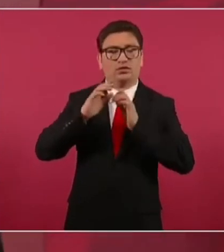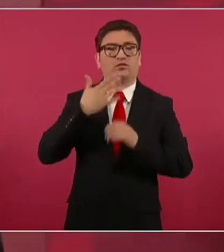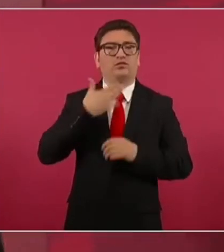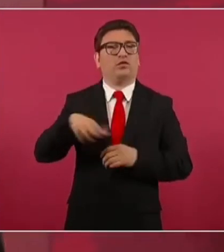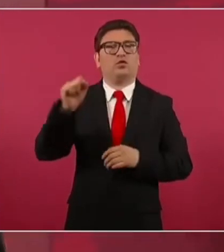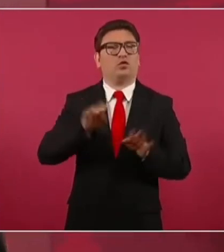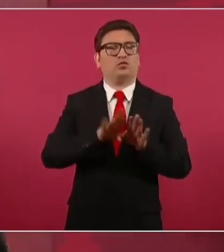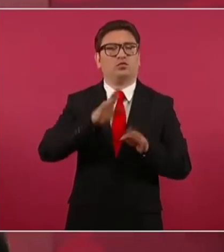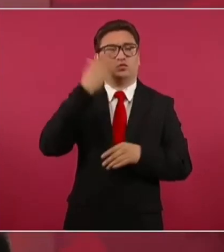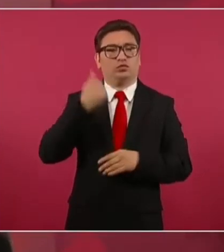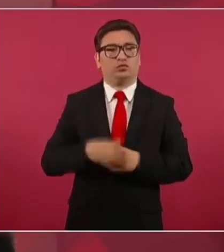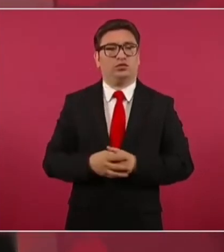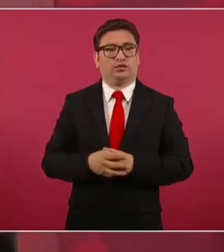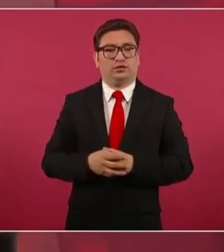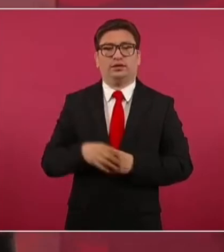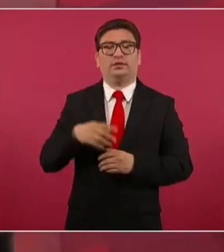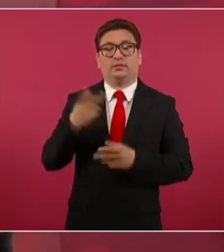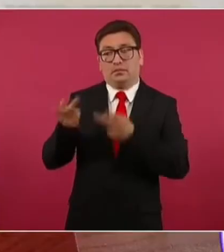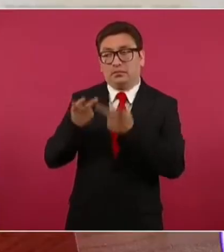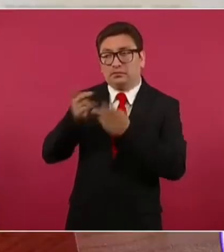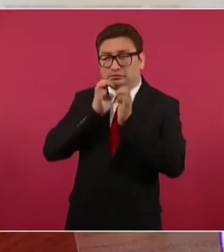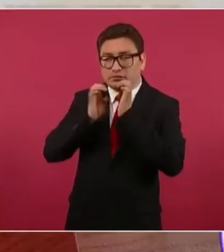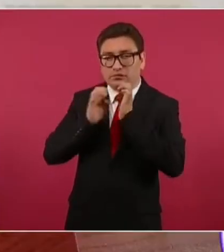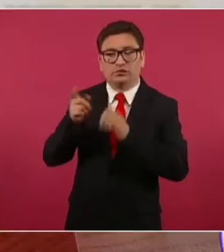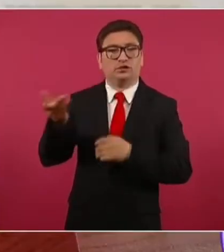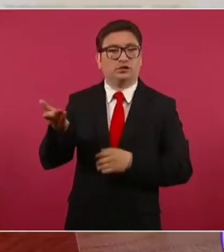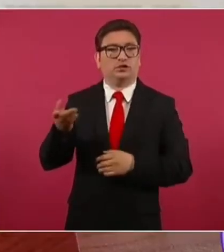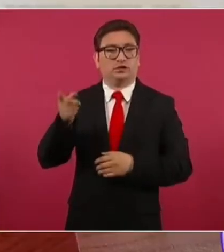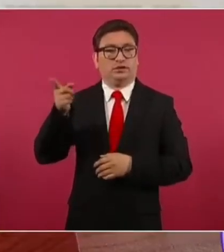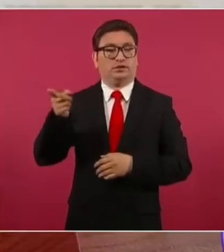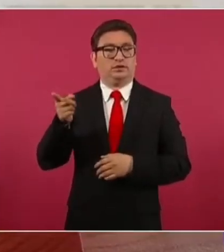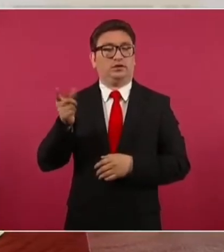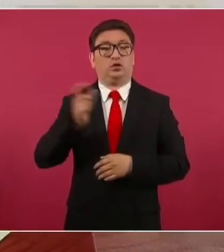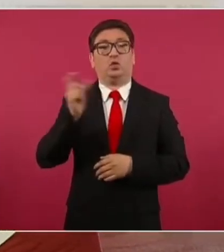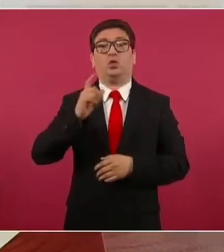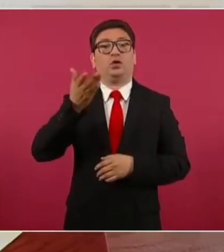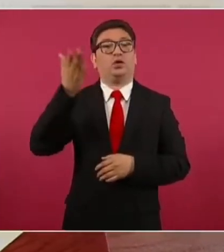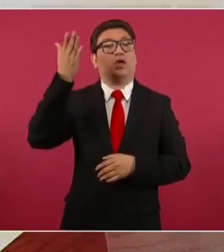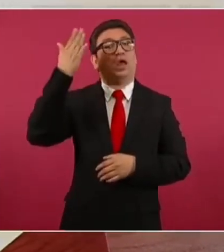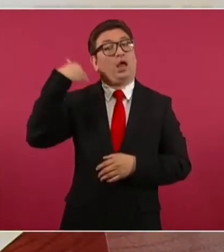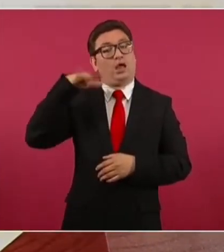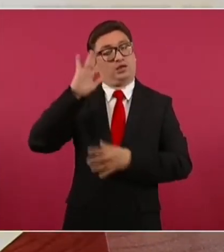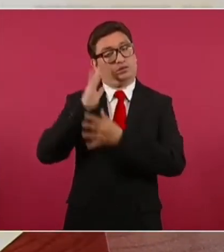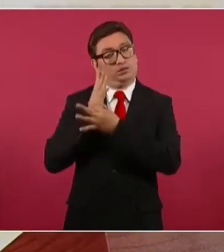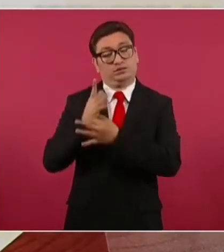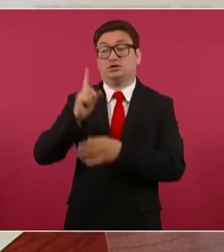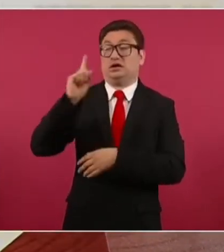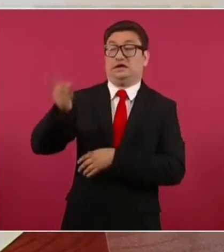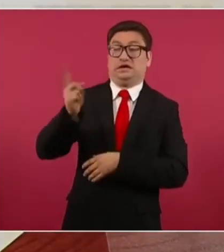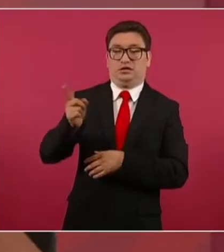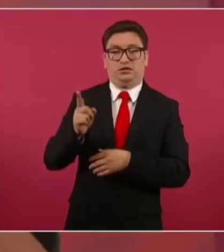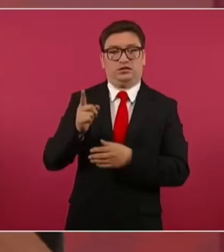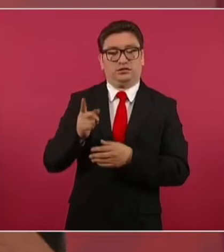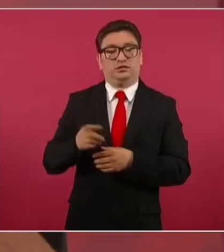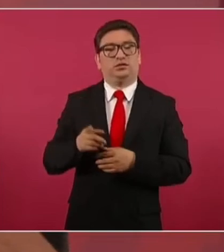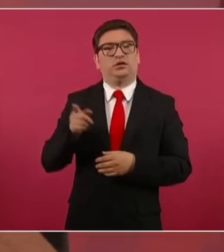era, que le hicieron y que cuando lo amenazaron supuestamente